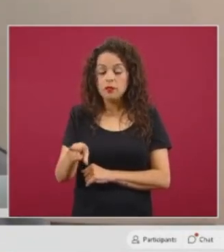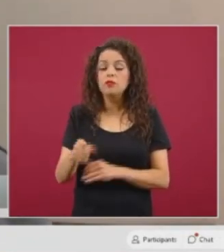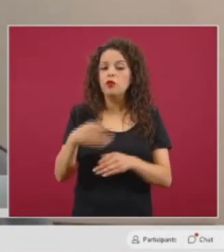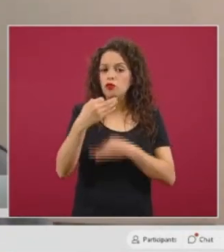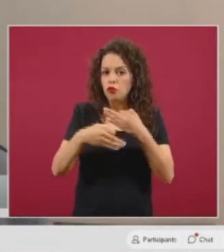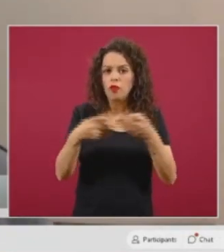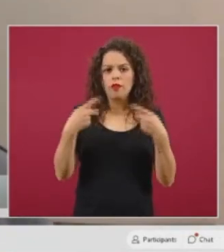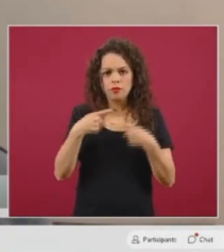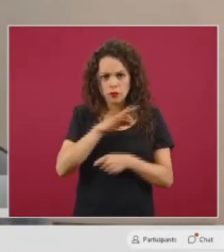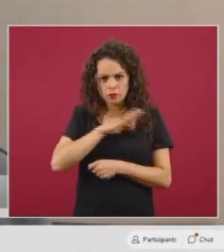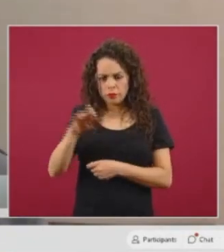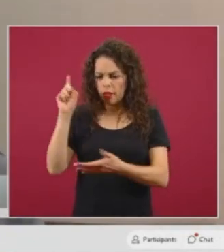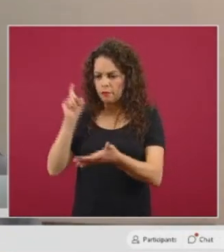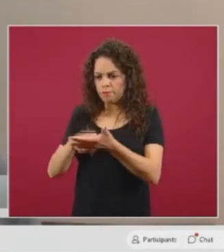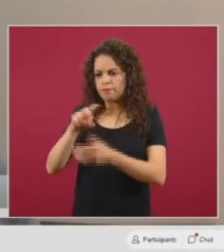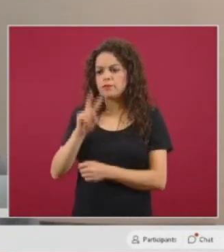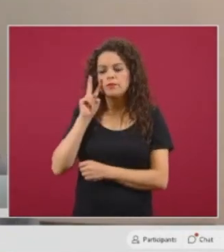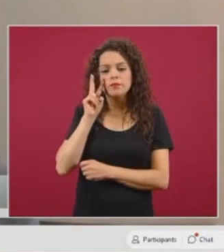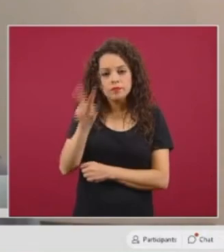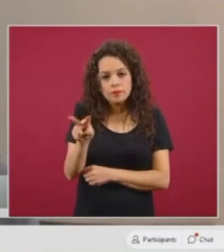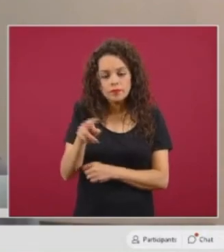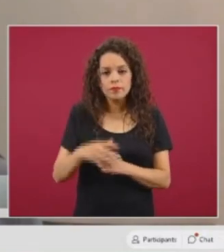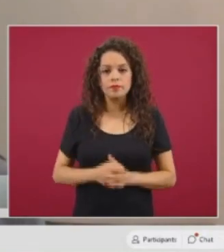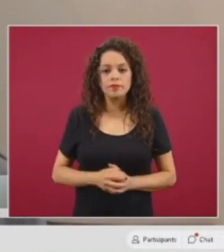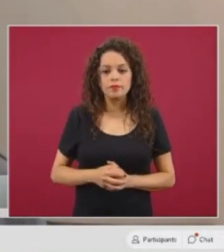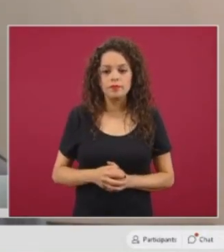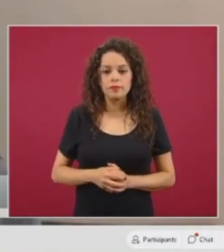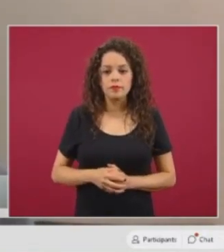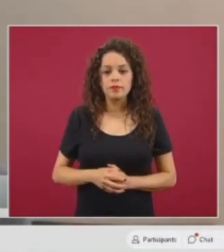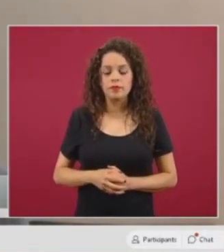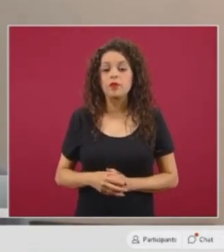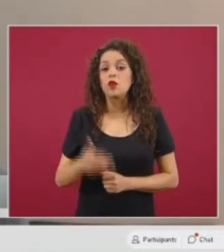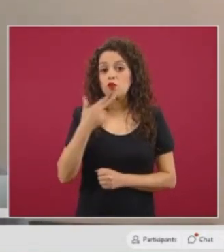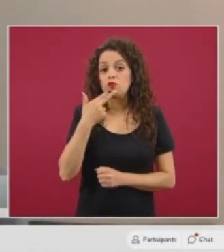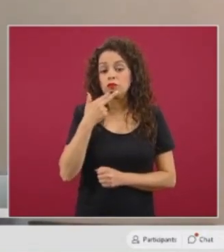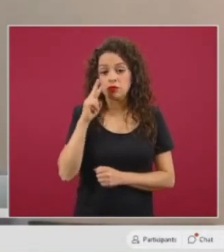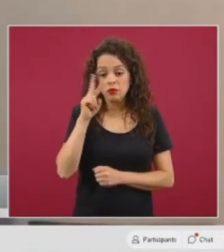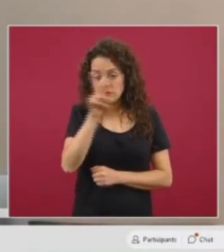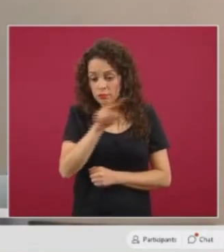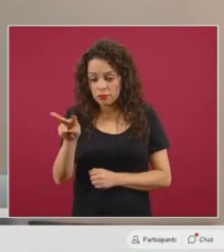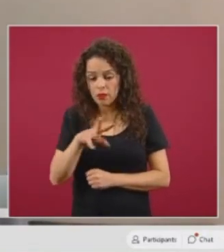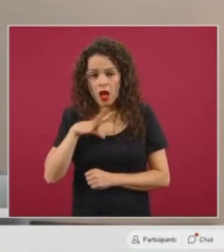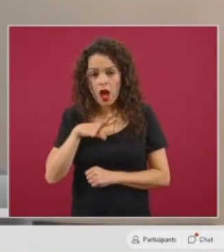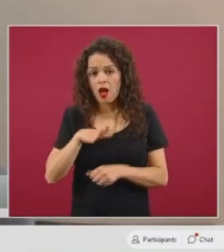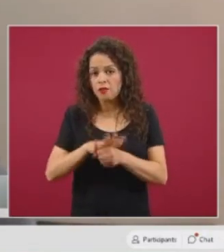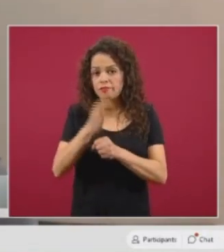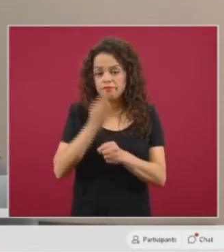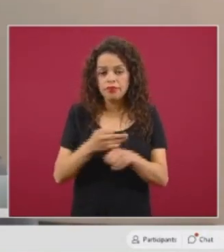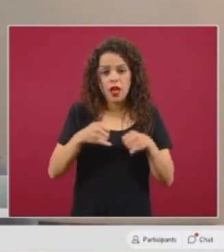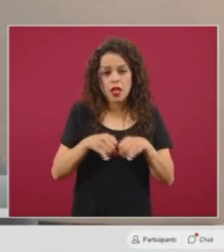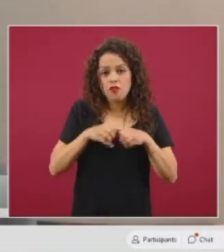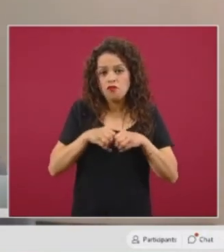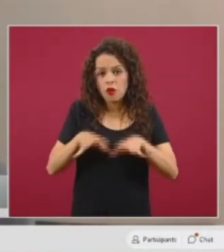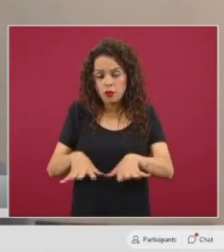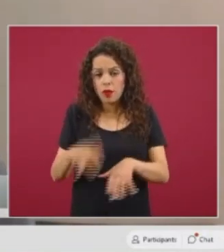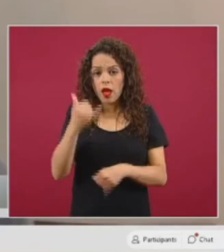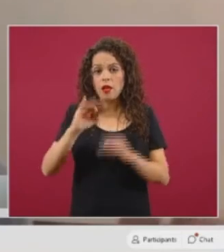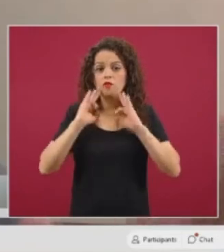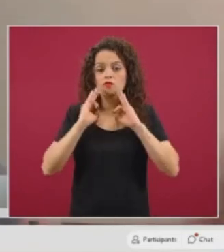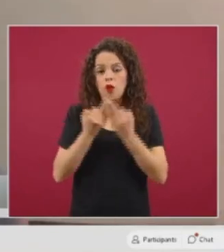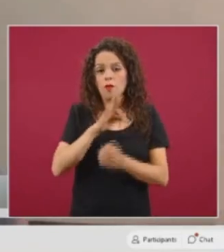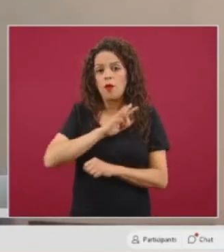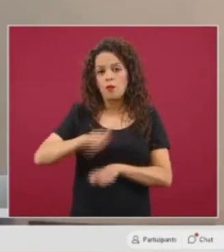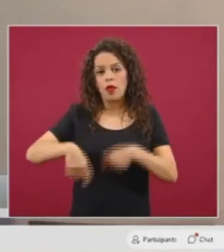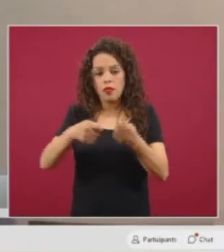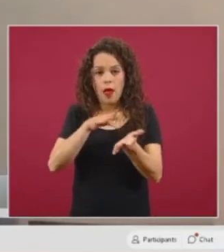invitamos a toda la población a hacer una consulta y un uso, porque hay varios recursos aquí que no solamente